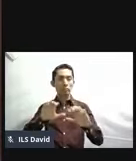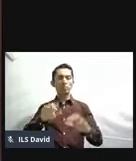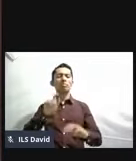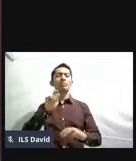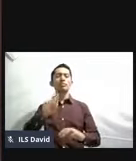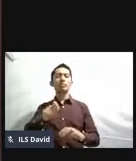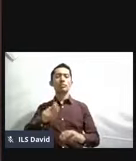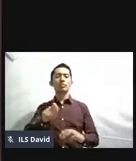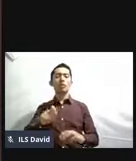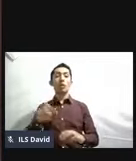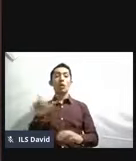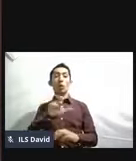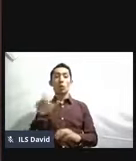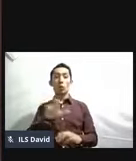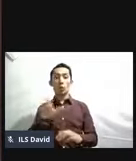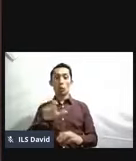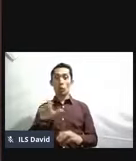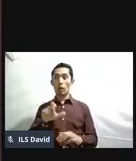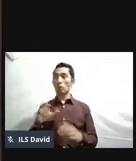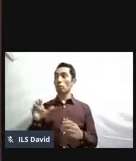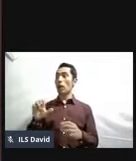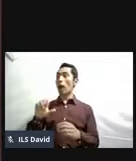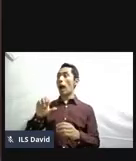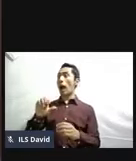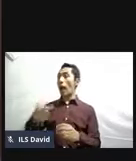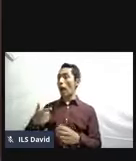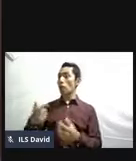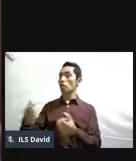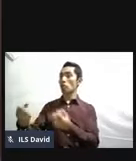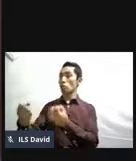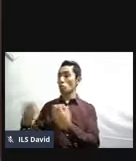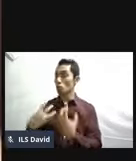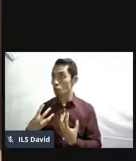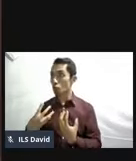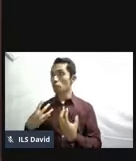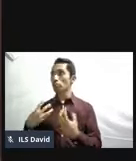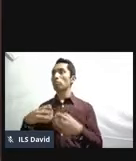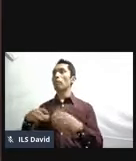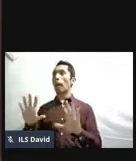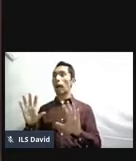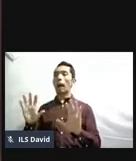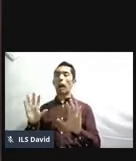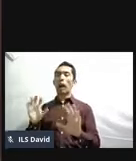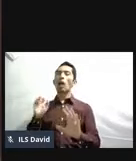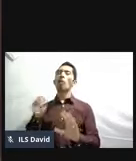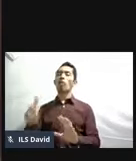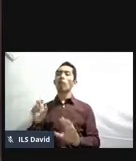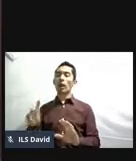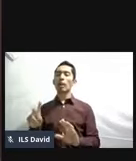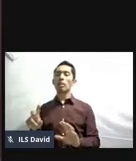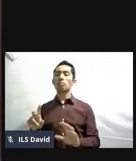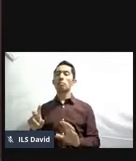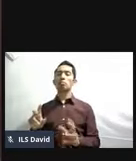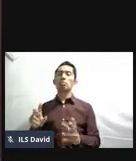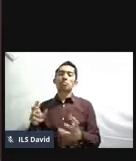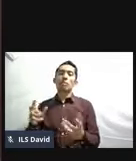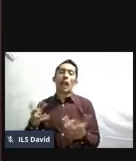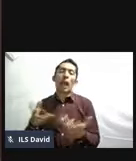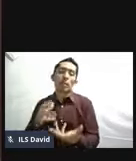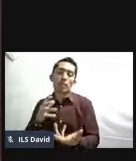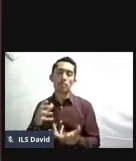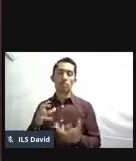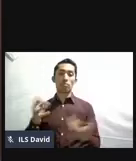indolentes al compromiso social o al compromiso en general. Y ahorita voy a comentarles por qué es importante